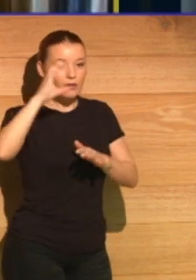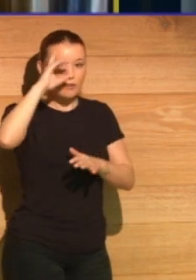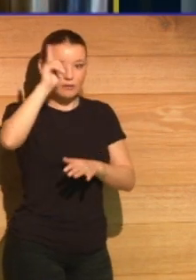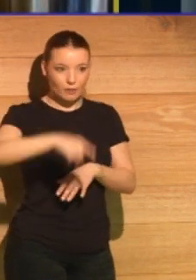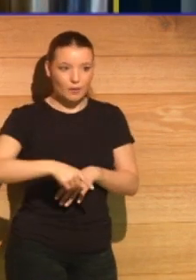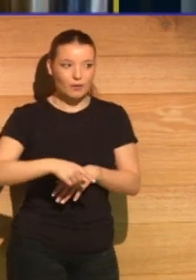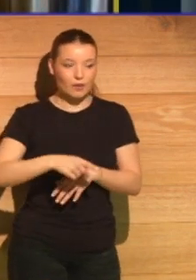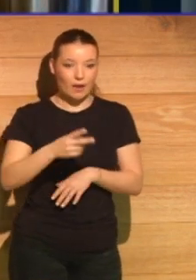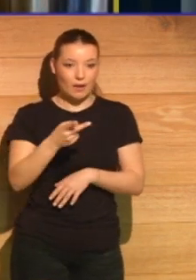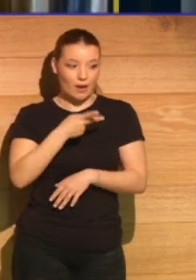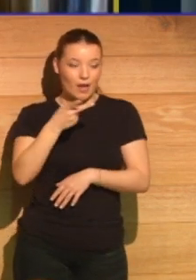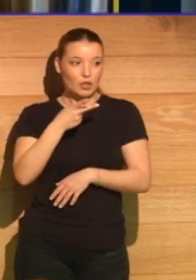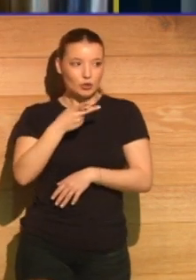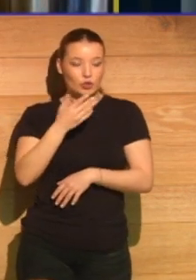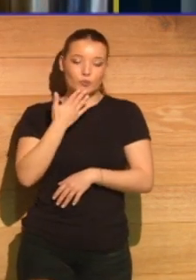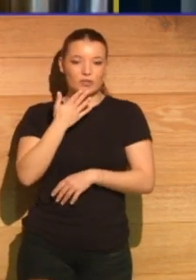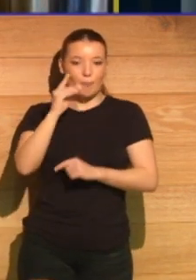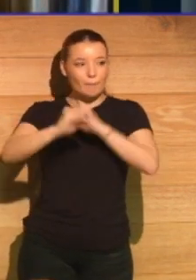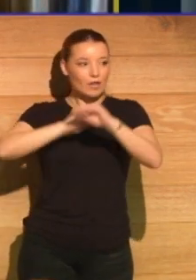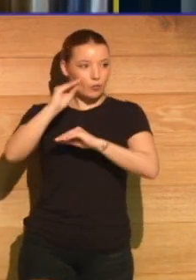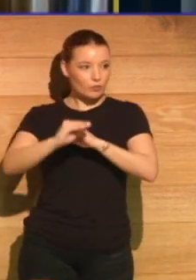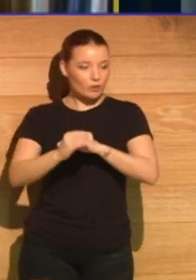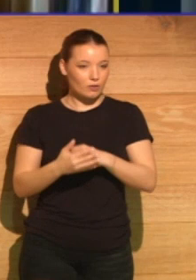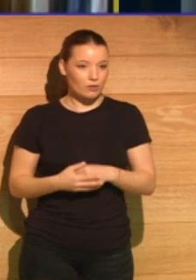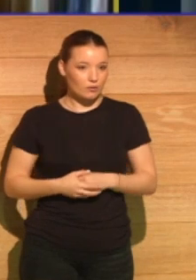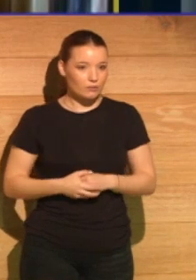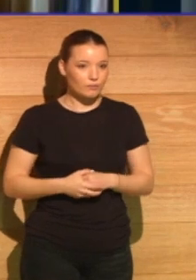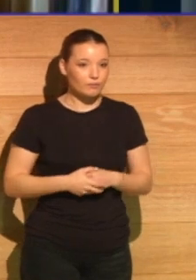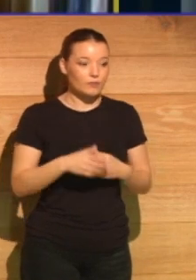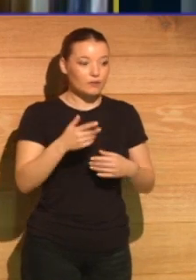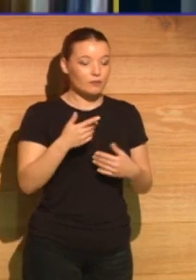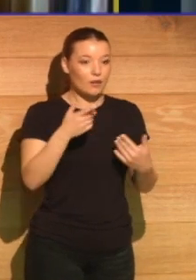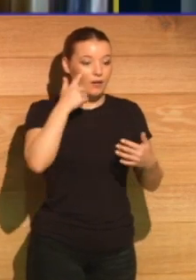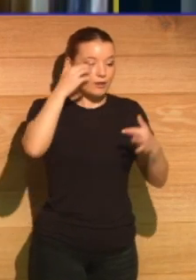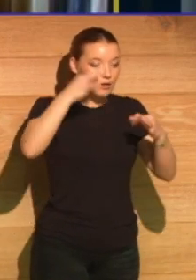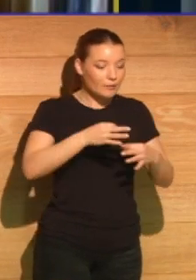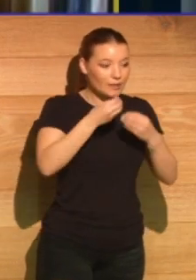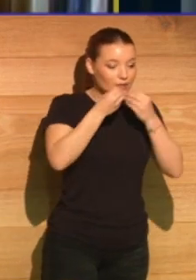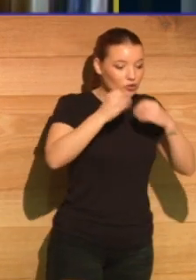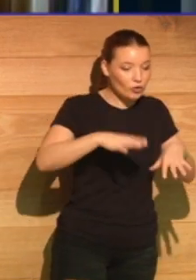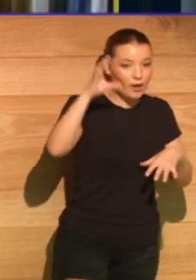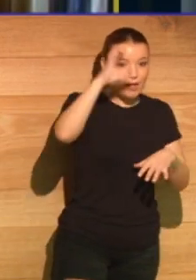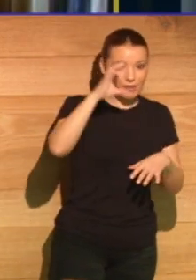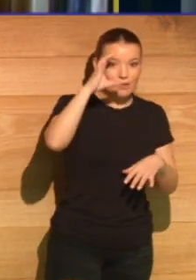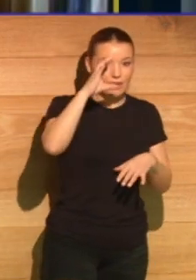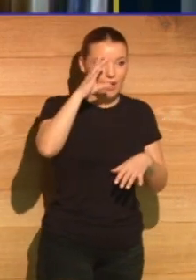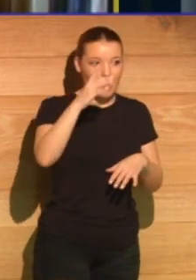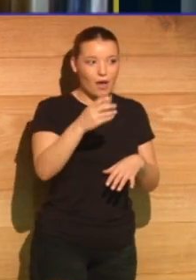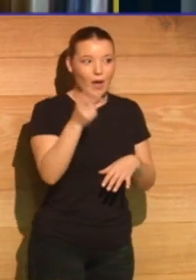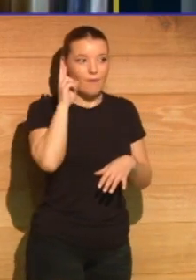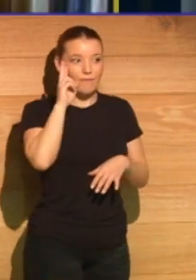interrogan. Entonces es muy lógico. Y de hecho, precisamente está bien mirar la historia de la ciencia porque ha habido